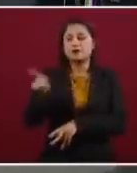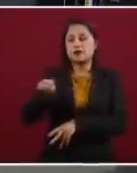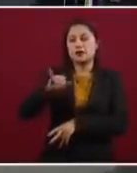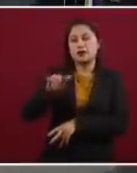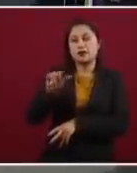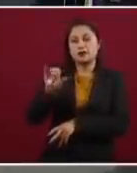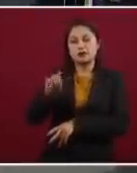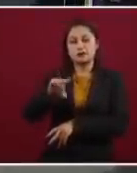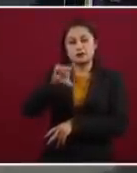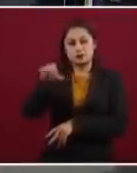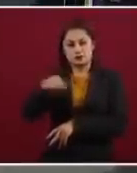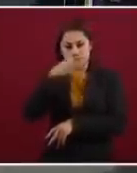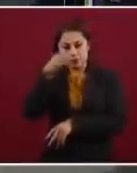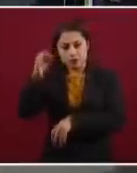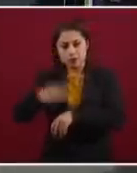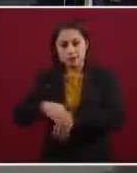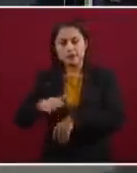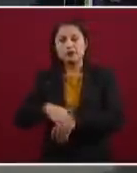decisiones